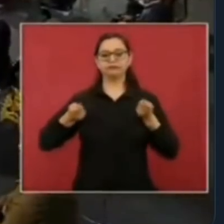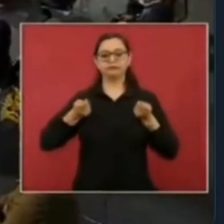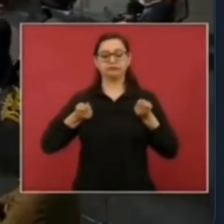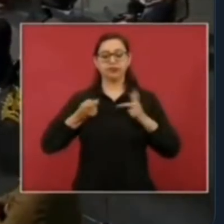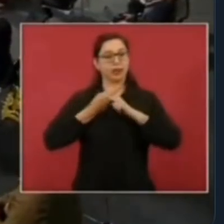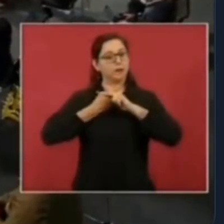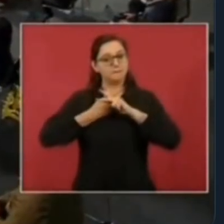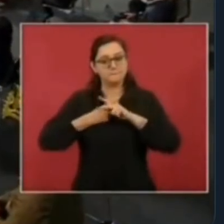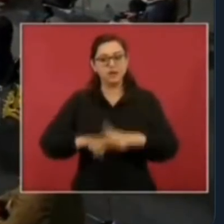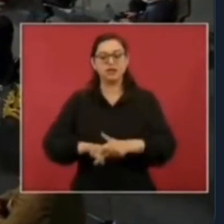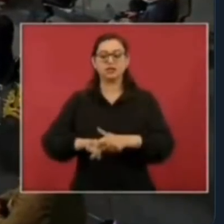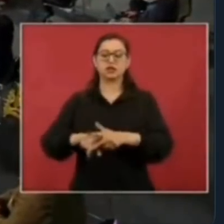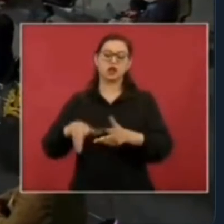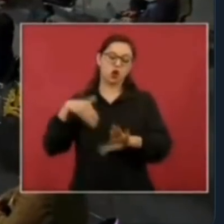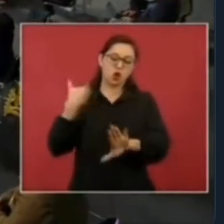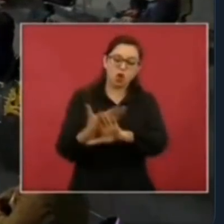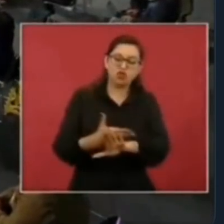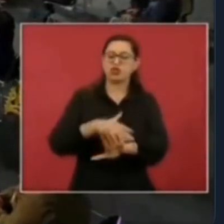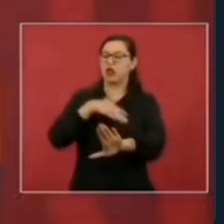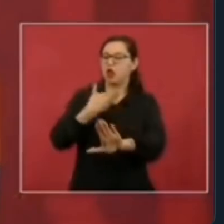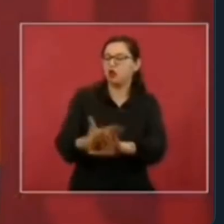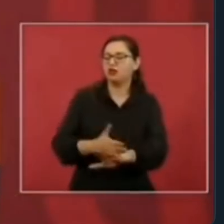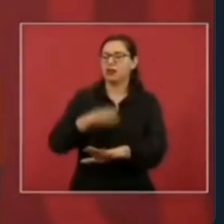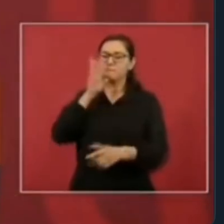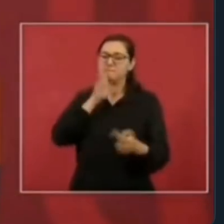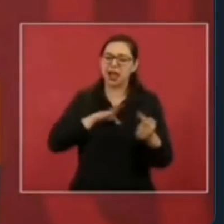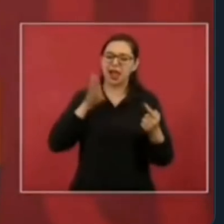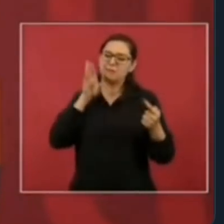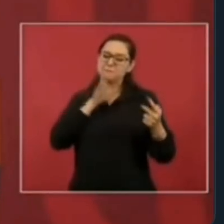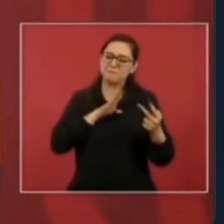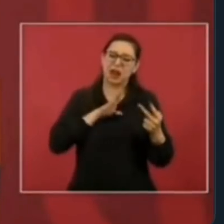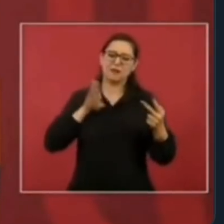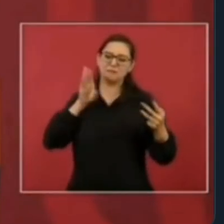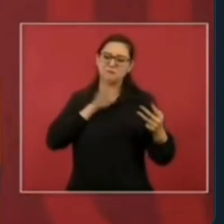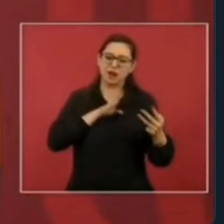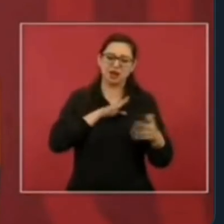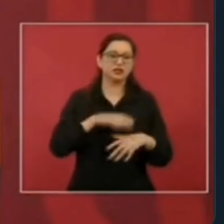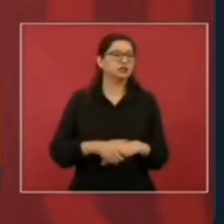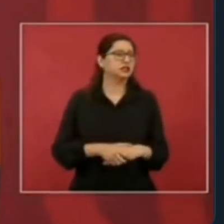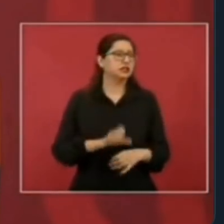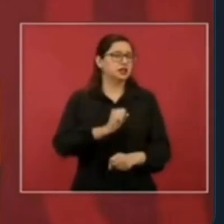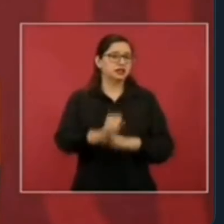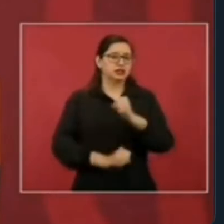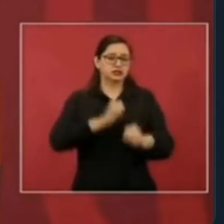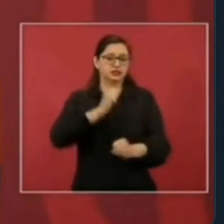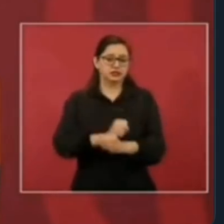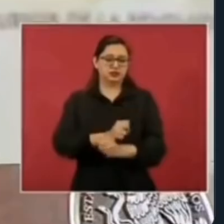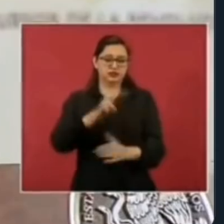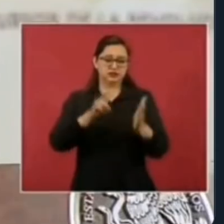ellos. Hay que recordar que decenas de municipios estaban en manos del crimen